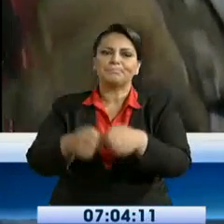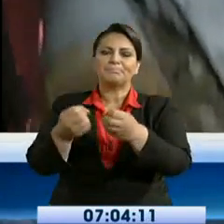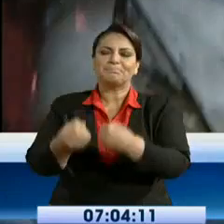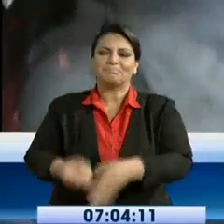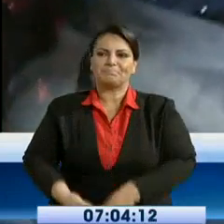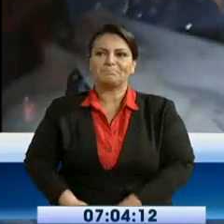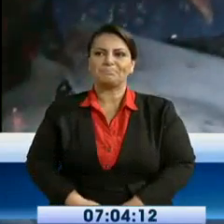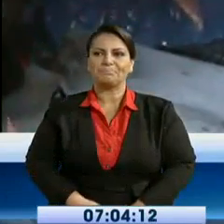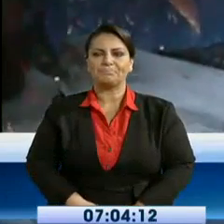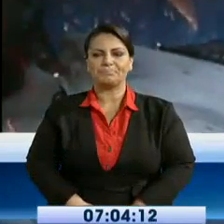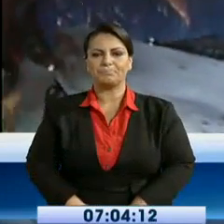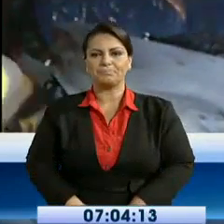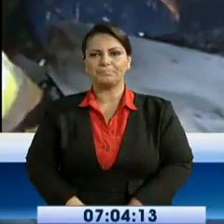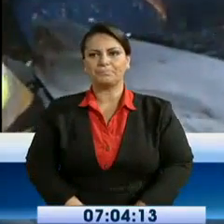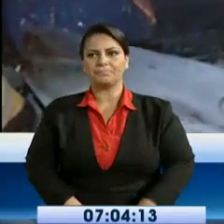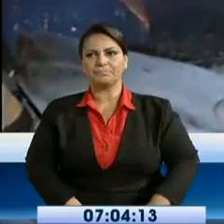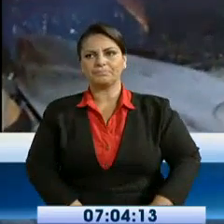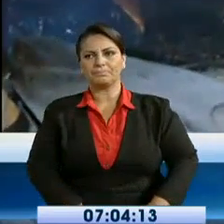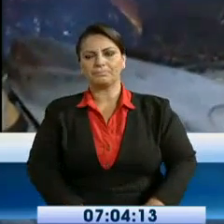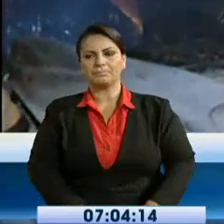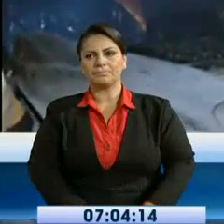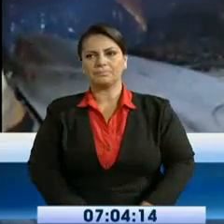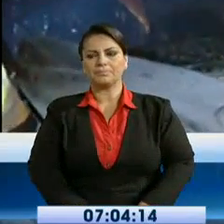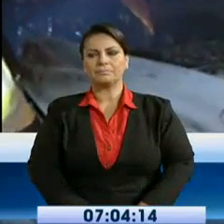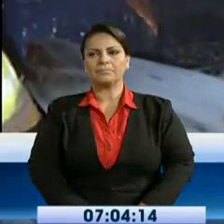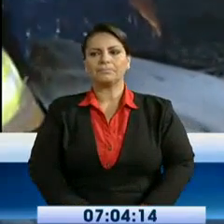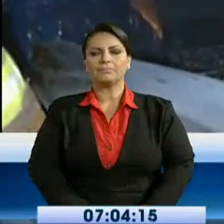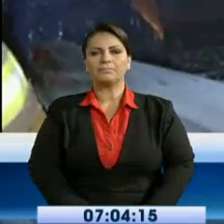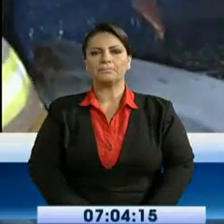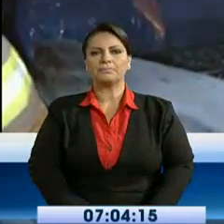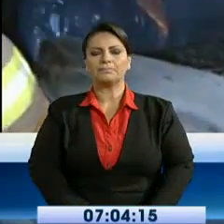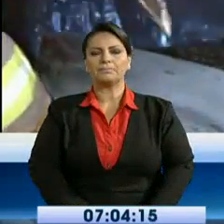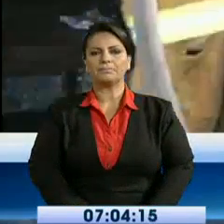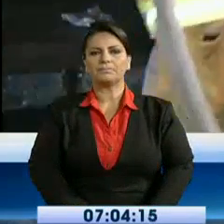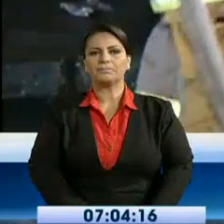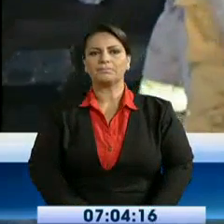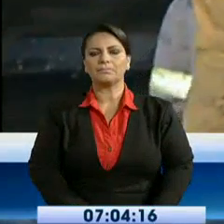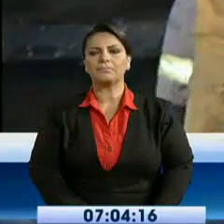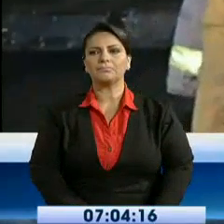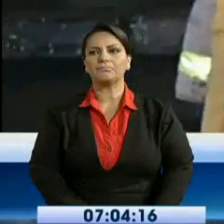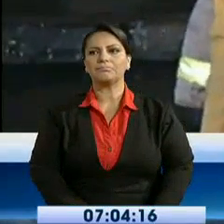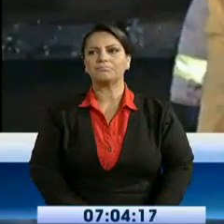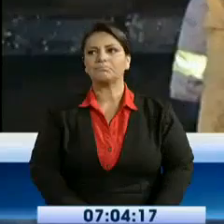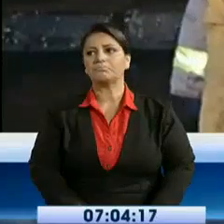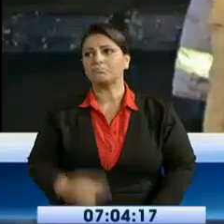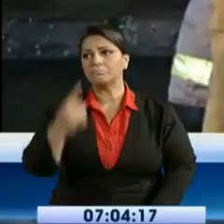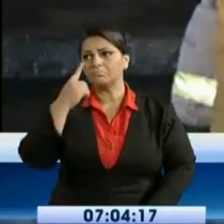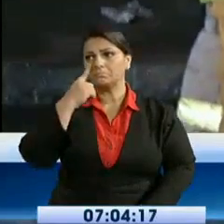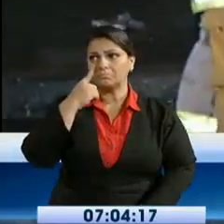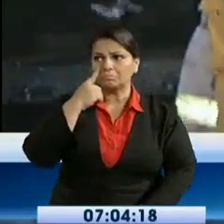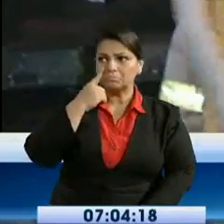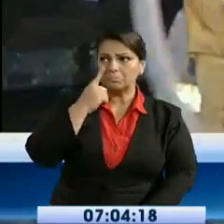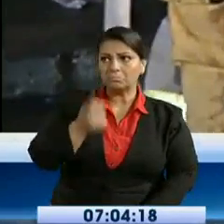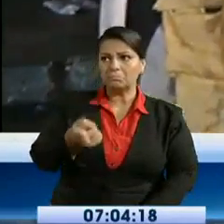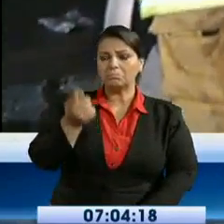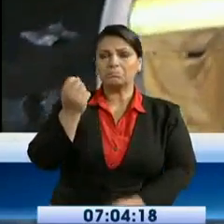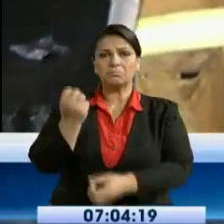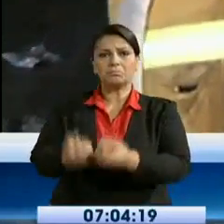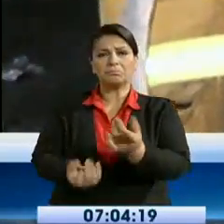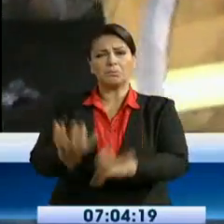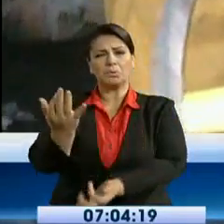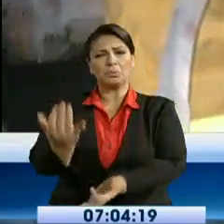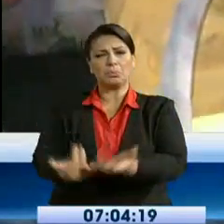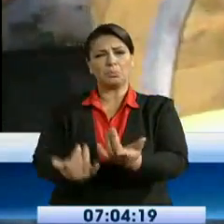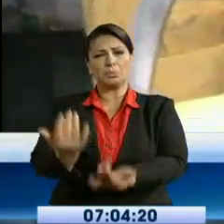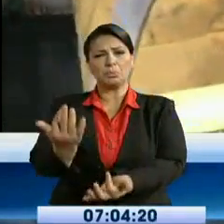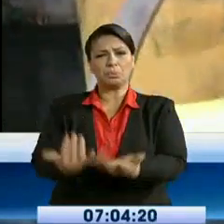bueno. A lo mejor estaba asegurado. De pronto, ¿no? Puede ser, pero sí. Ahí paga la prima. Se presume con tu cortocircuito. Ahora, sí. Otra cosa, Luis. Sí.